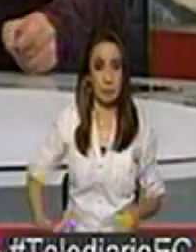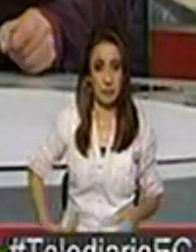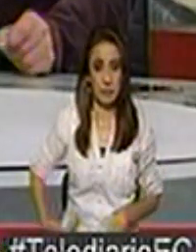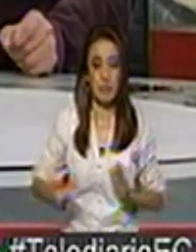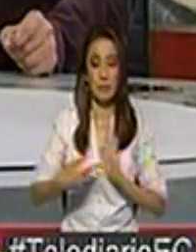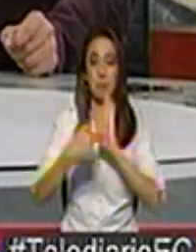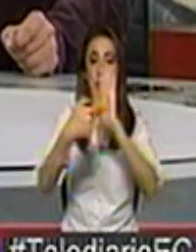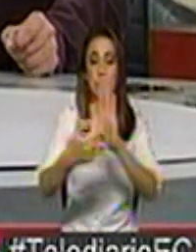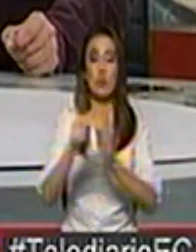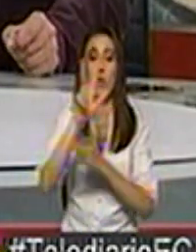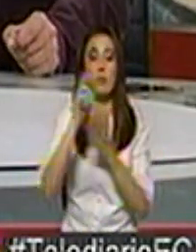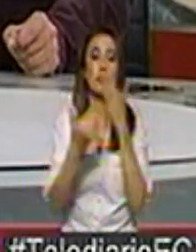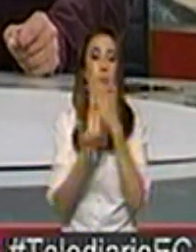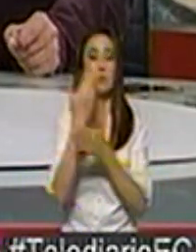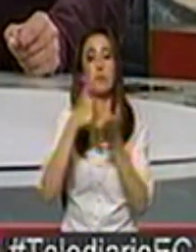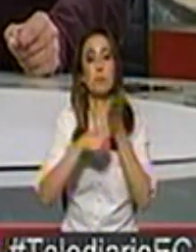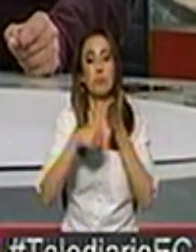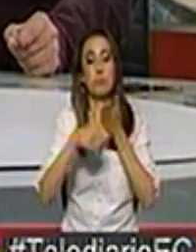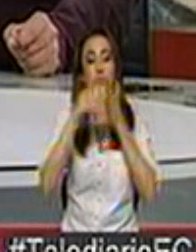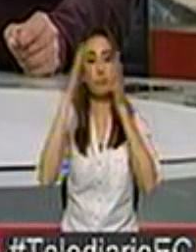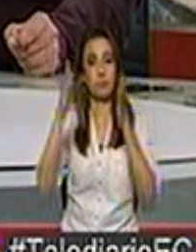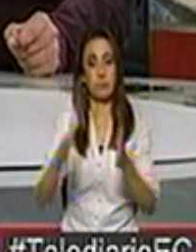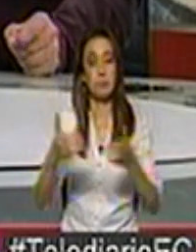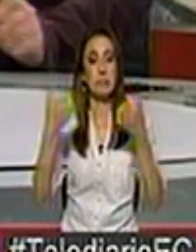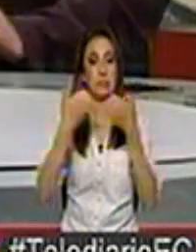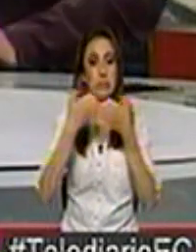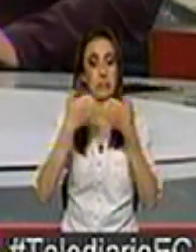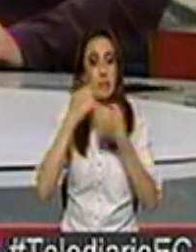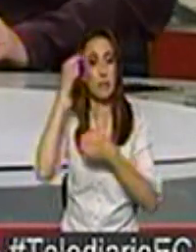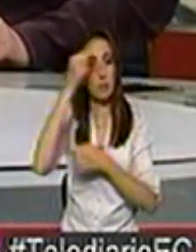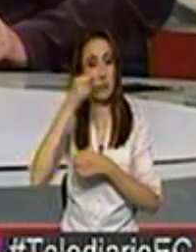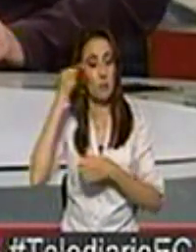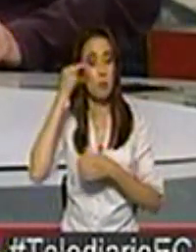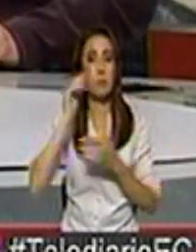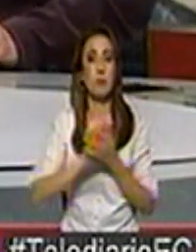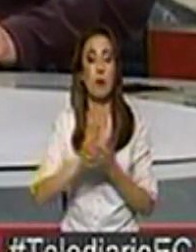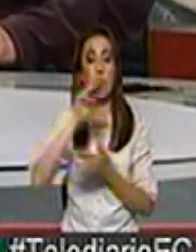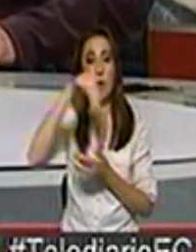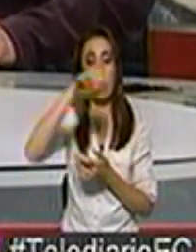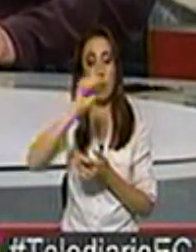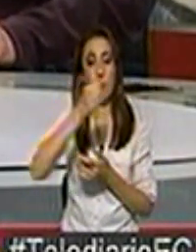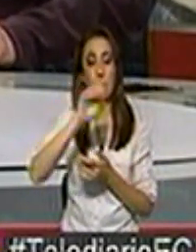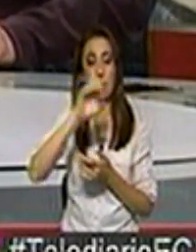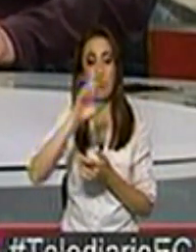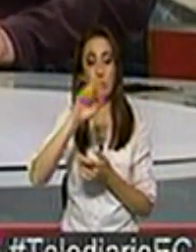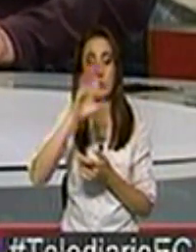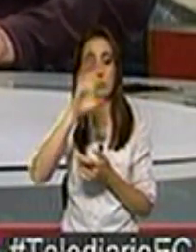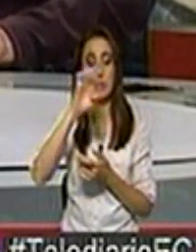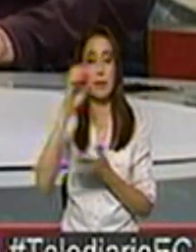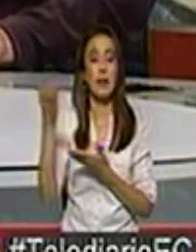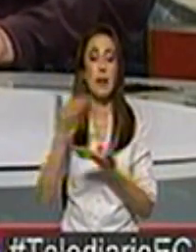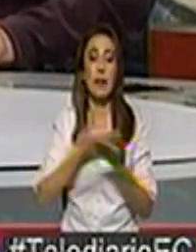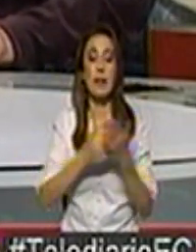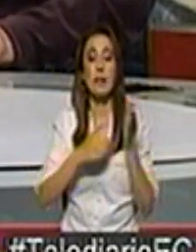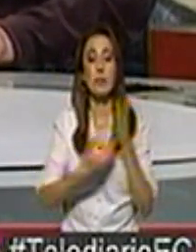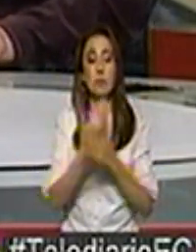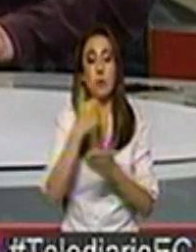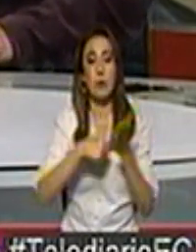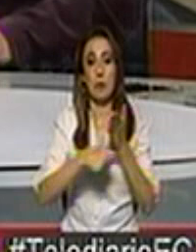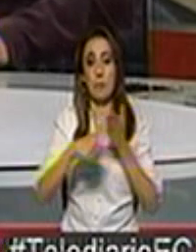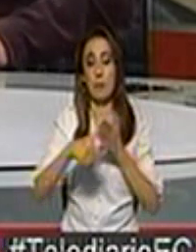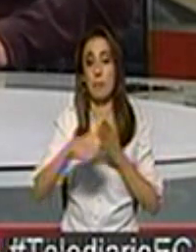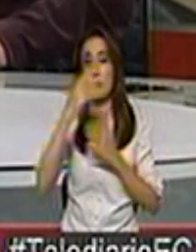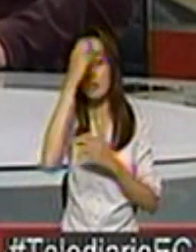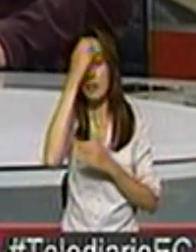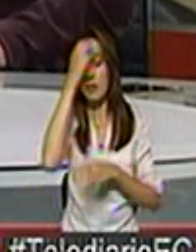nuevos ministros que integrarán el equipo de gobierno. Montserrat Kramer fue designada nueva ministra de Educación. Iván Ontaneda